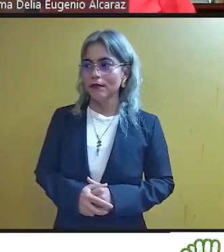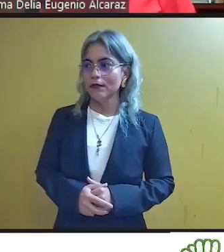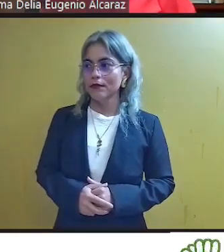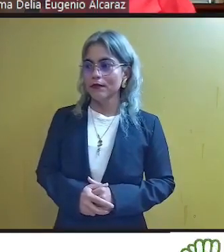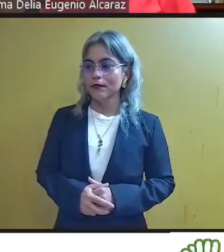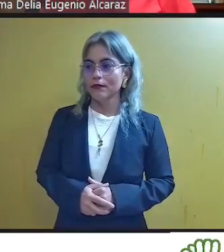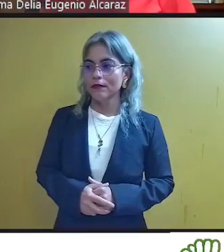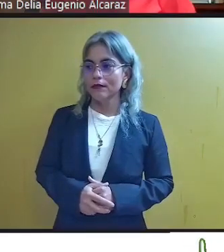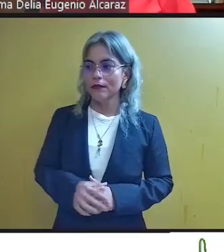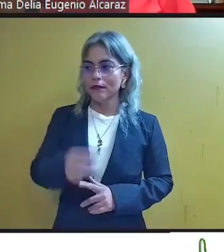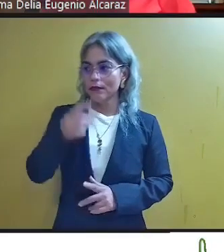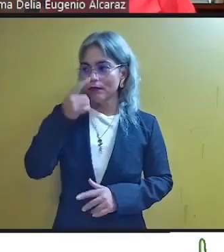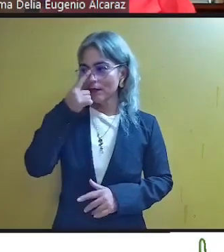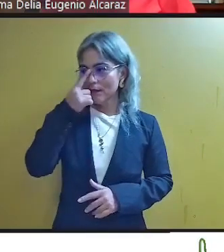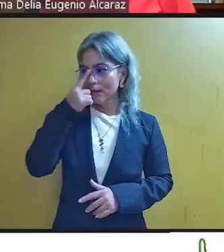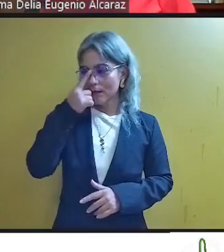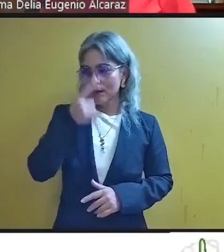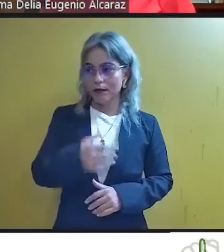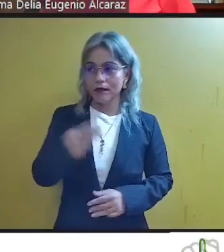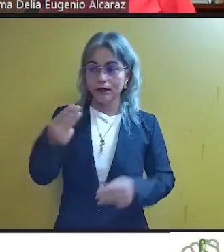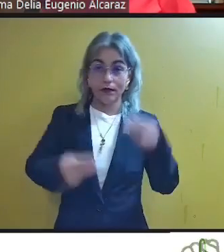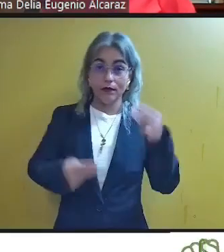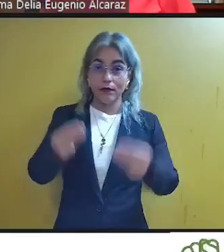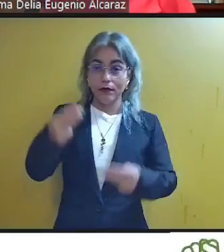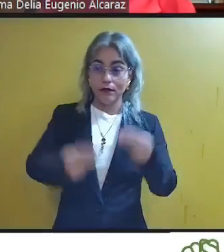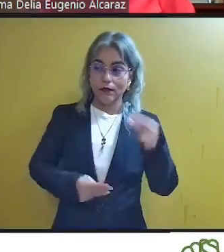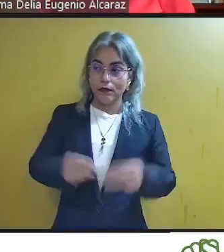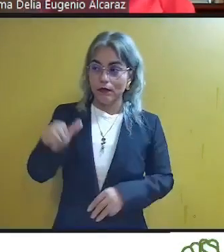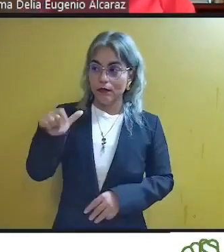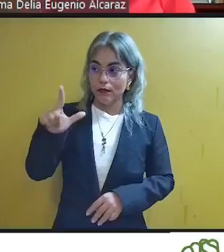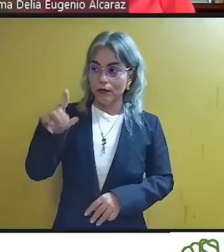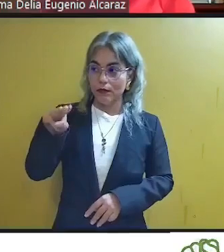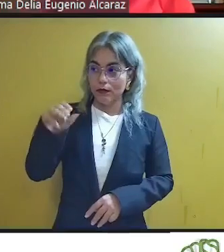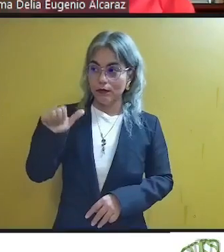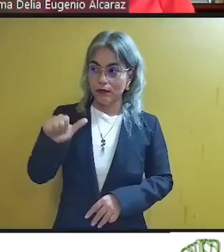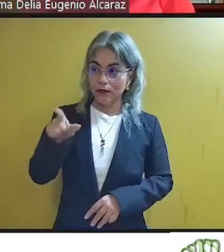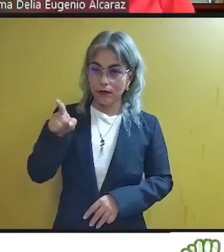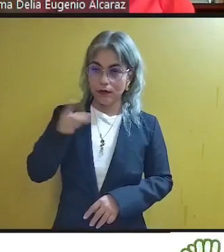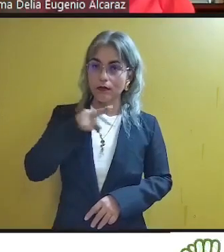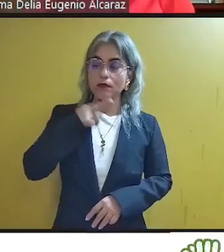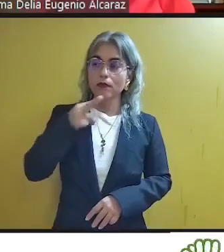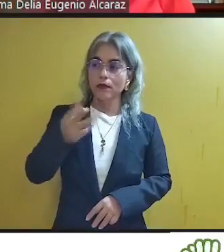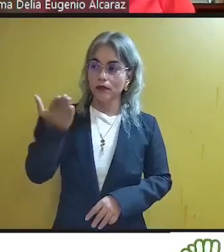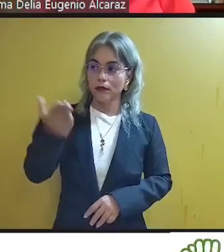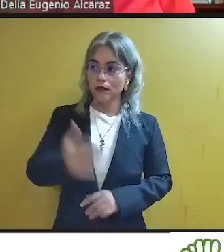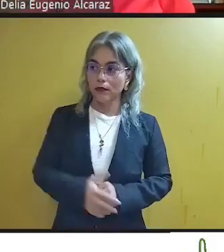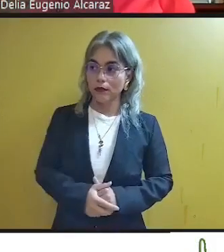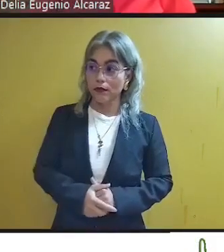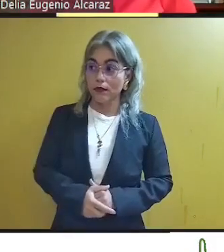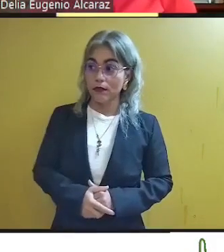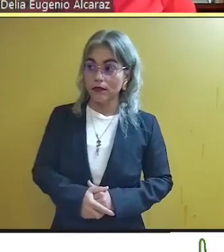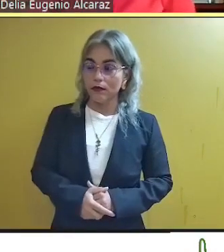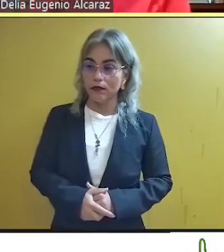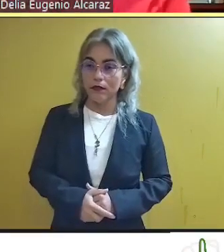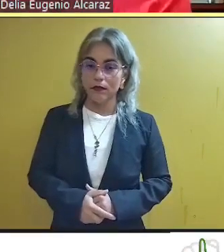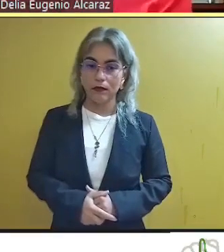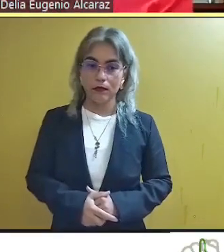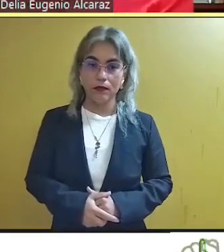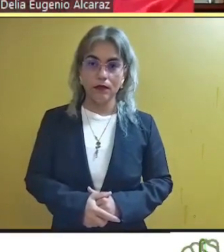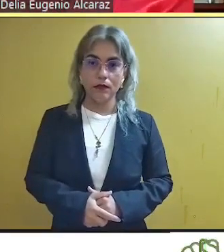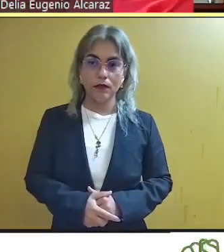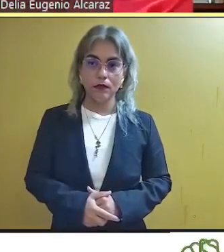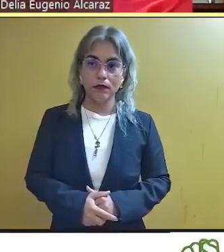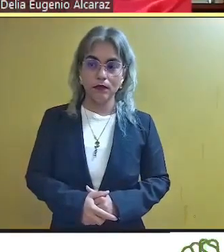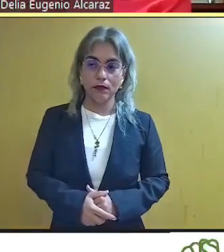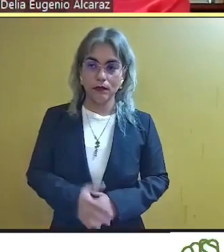Gracias, secretario. Magistrada, creo que quiere hacer uso de la voz. Adelante. Sí,